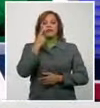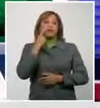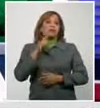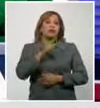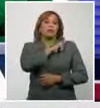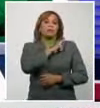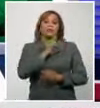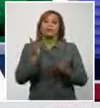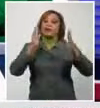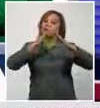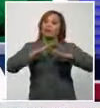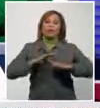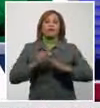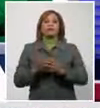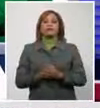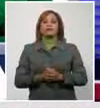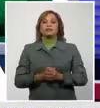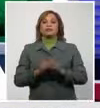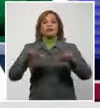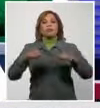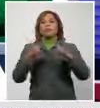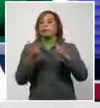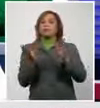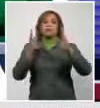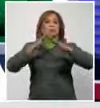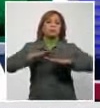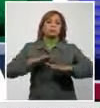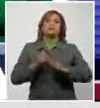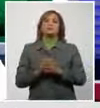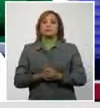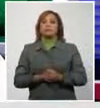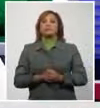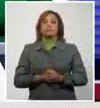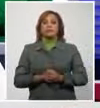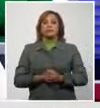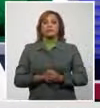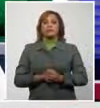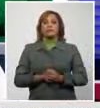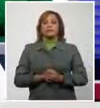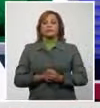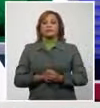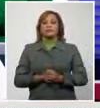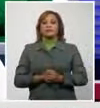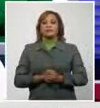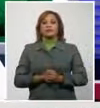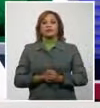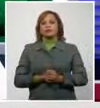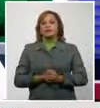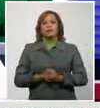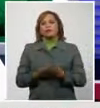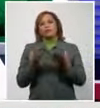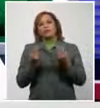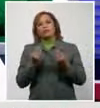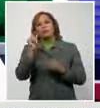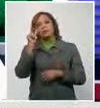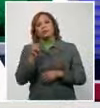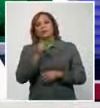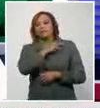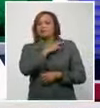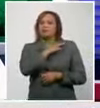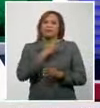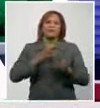irresponsabilidad en el cumplimiento de las medidas, sobre todo mucha irresponsabilidad,